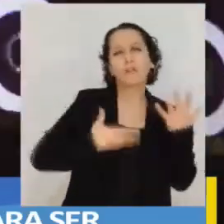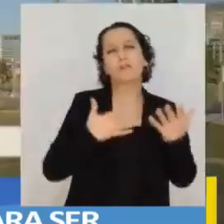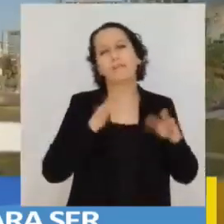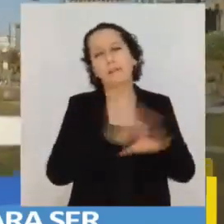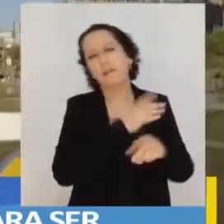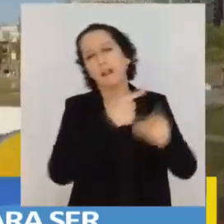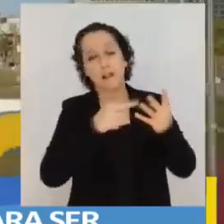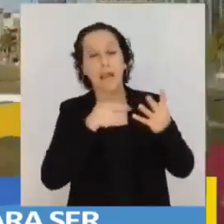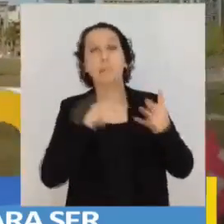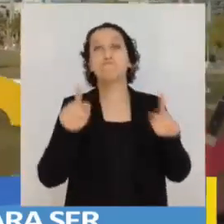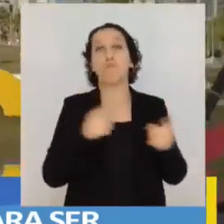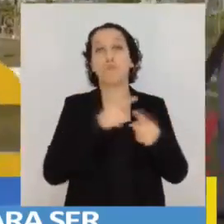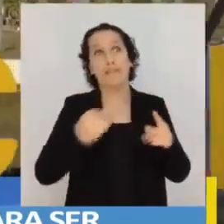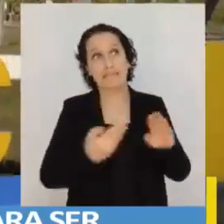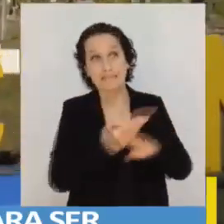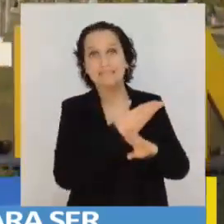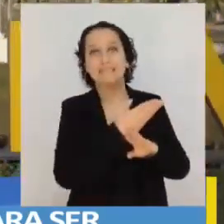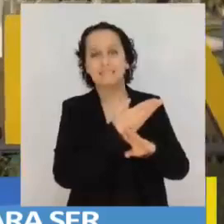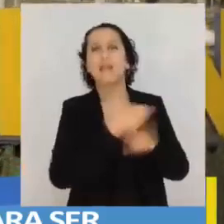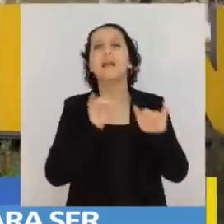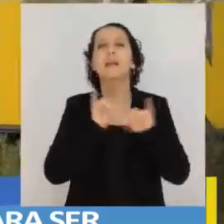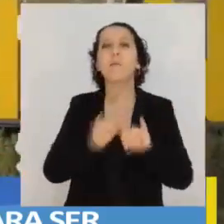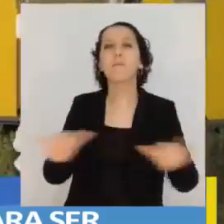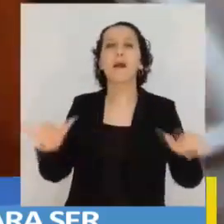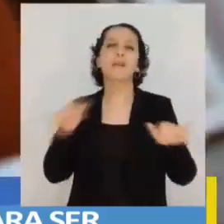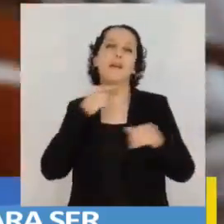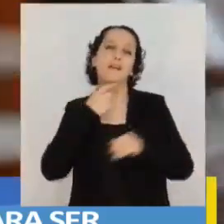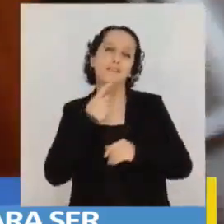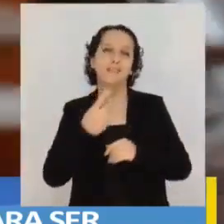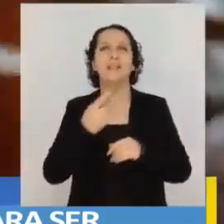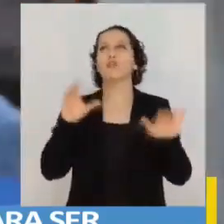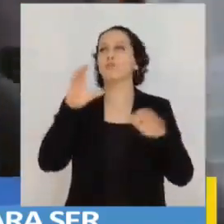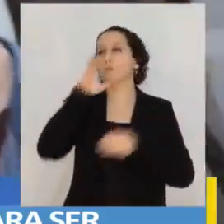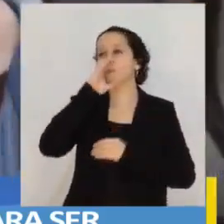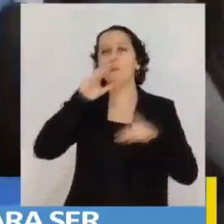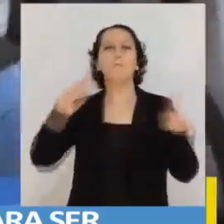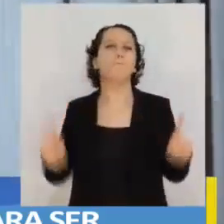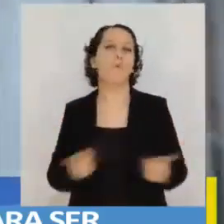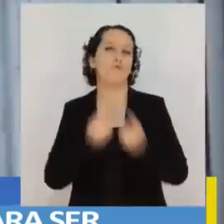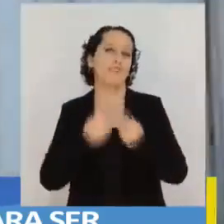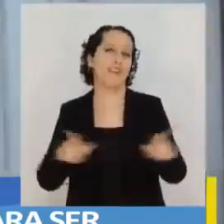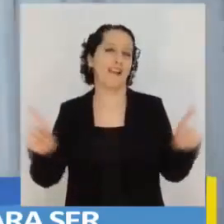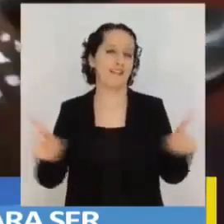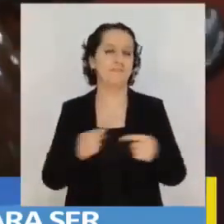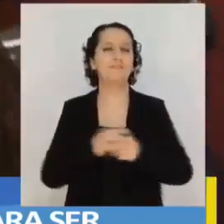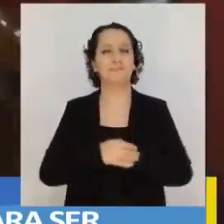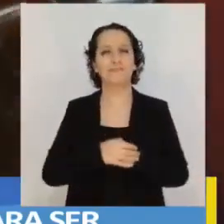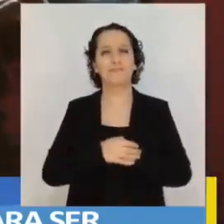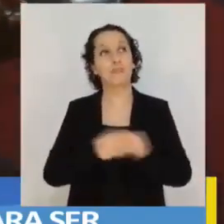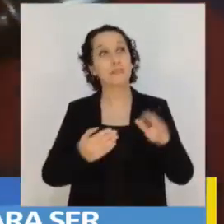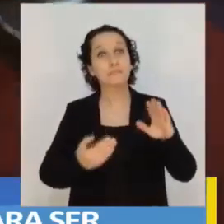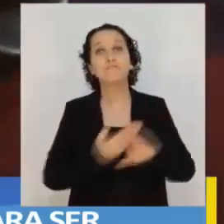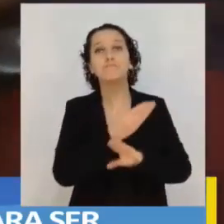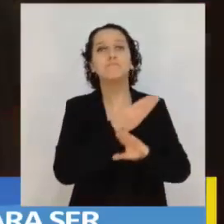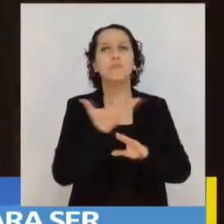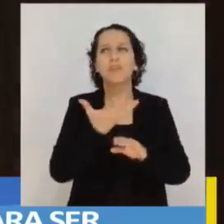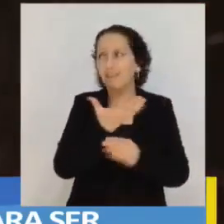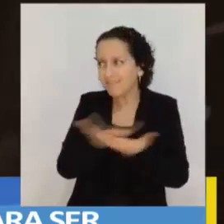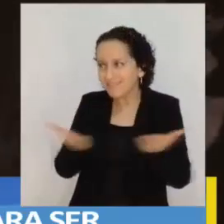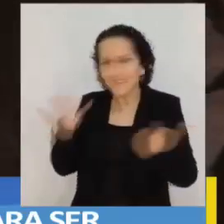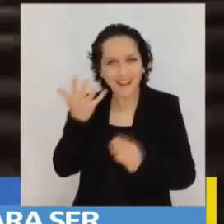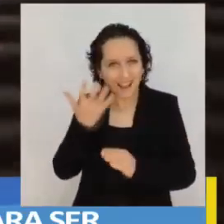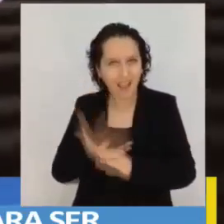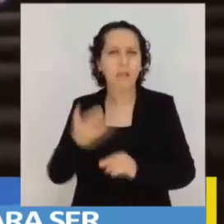ello, lanzó una campaña denominada Concepción Musical. La candidatura se basa en su rico